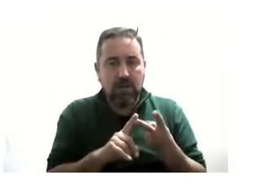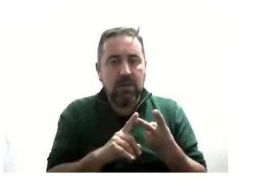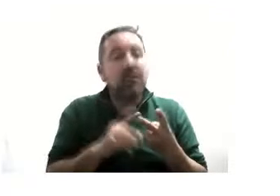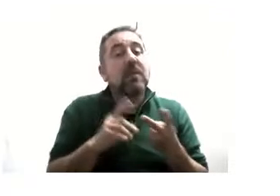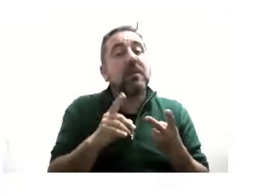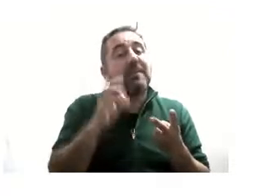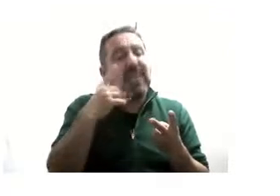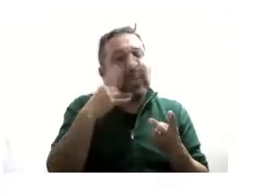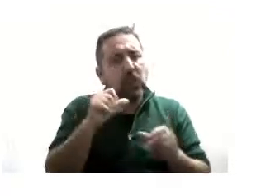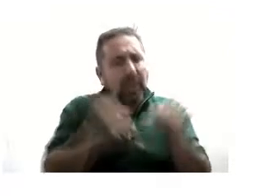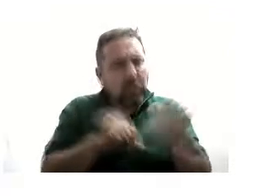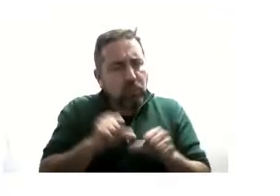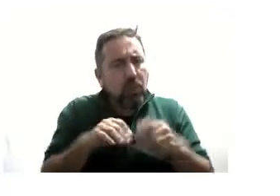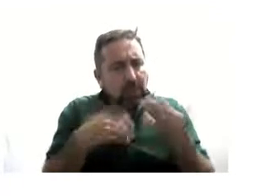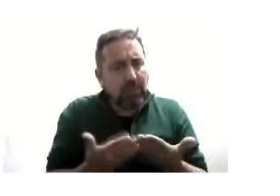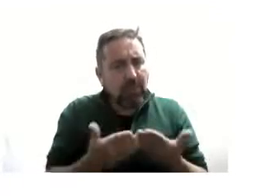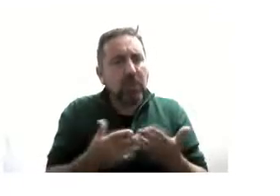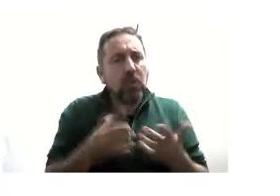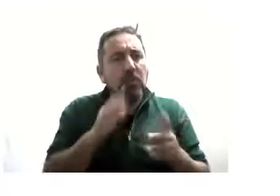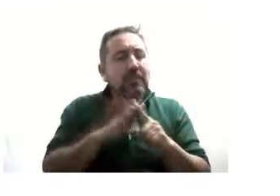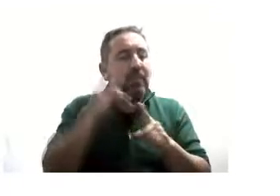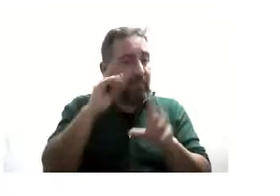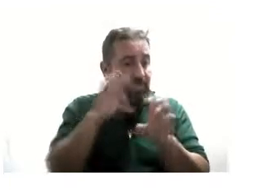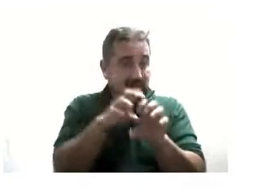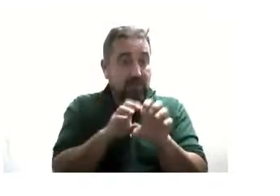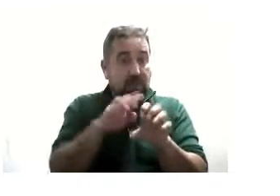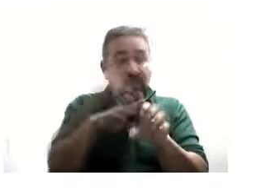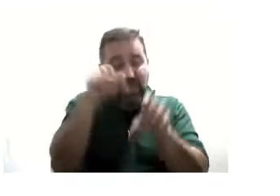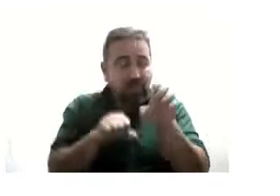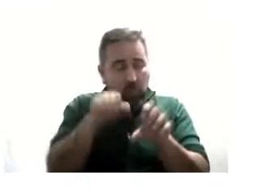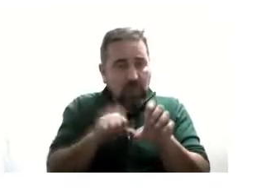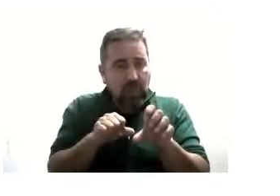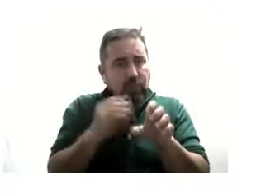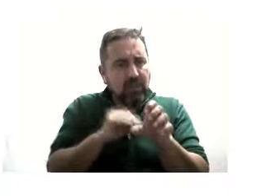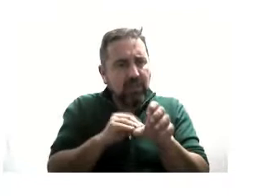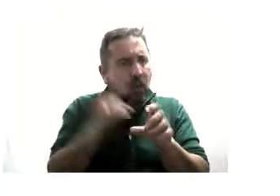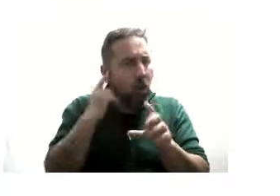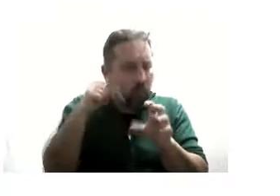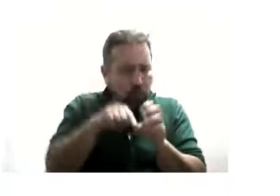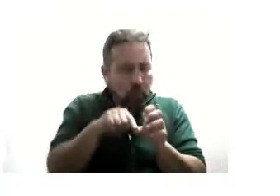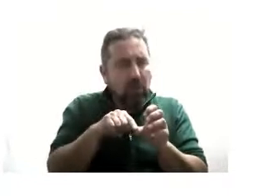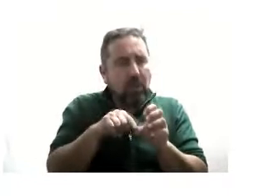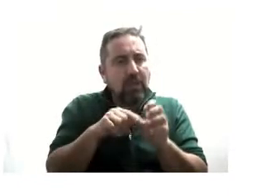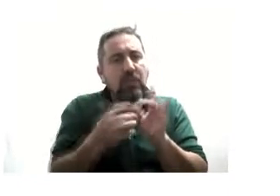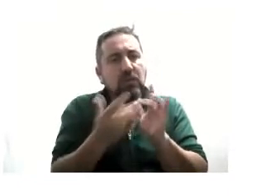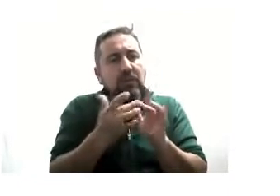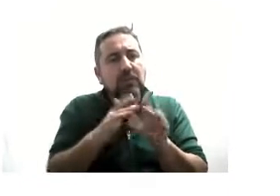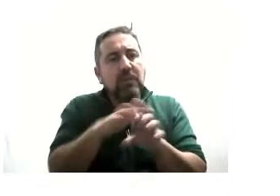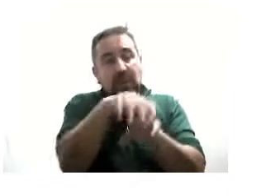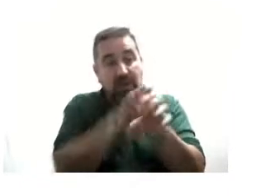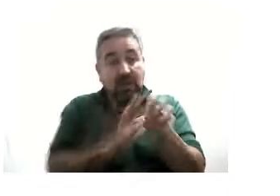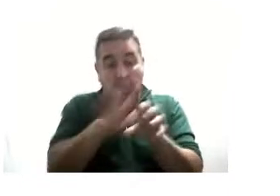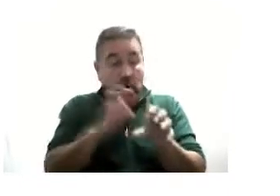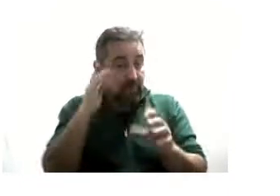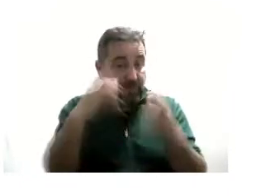quirúrgico, tienen además riesgo de que salga líquido cefalorraquídeo durante la cirugía, porque muchas veces el oído interno está conectado con el espacio subaracnoideo